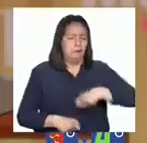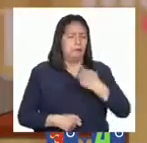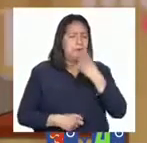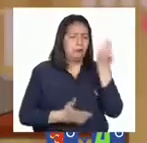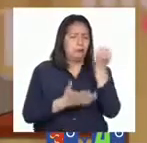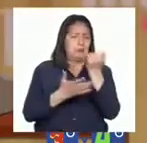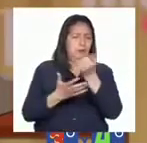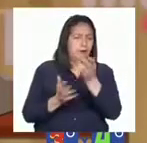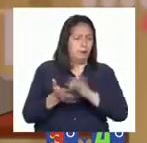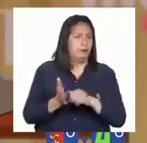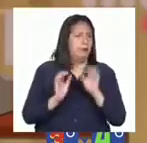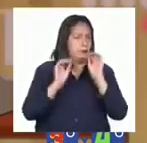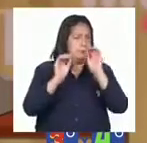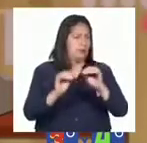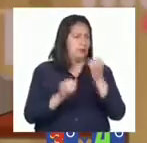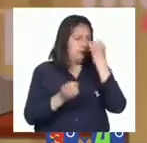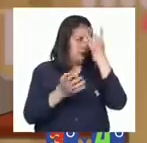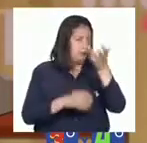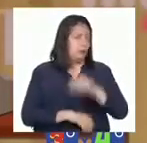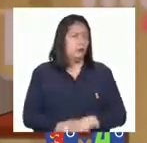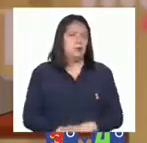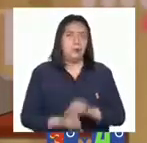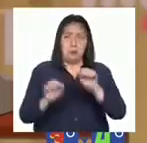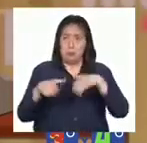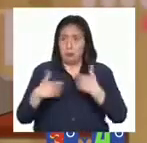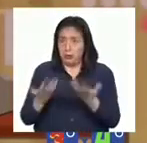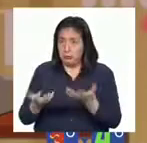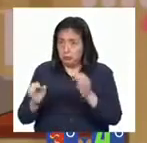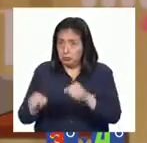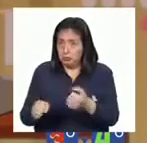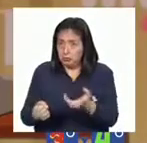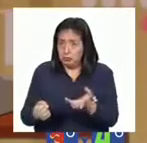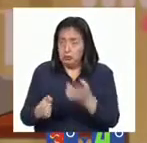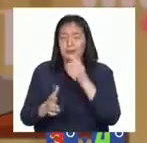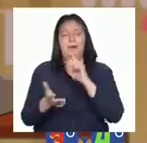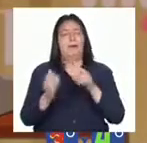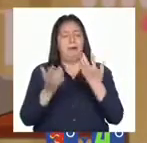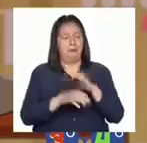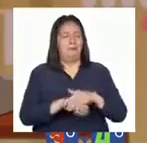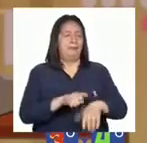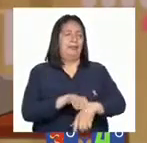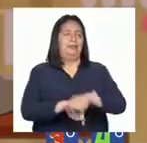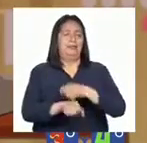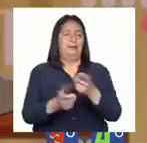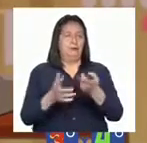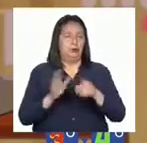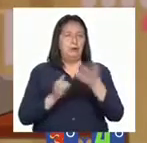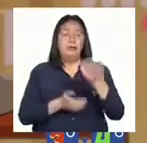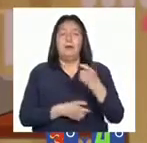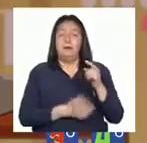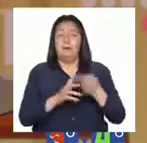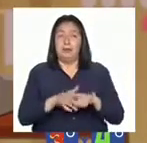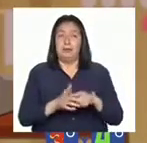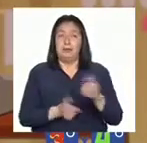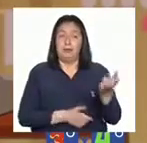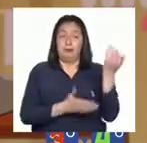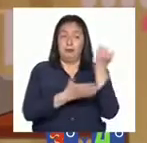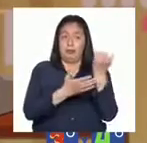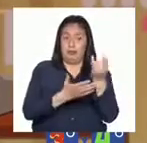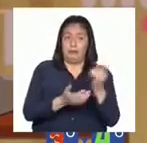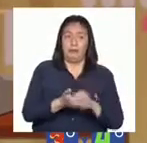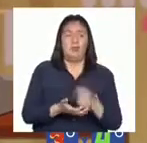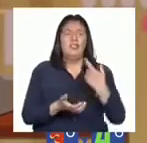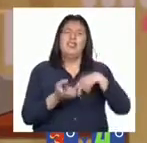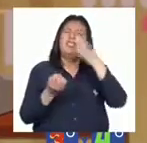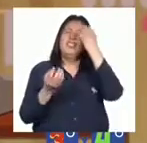un gráfico para anotar esta información. ¿Podemos hacerlo? Manos a la obra. Para comenzar con nuestro gráfico,